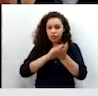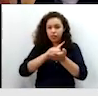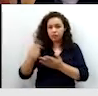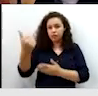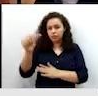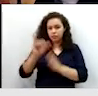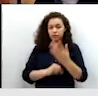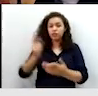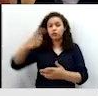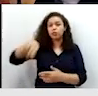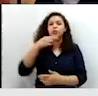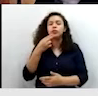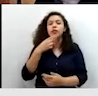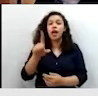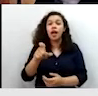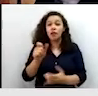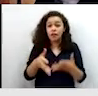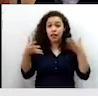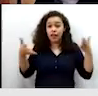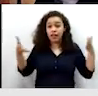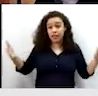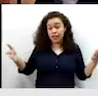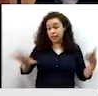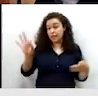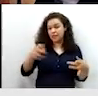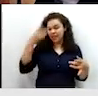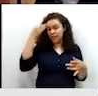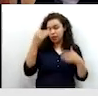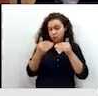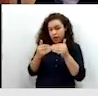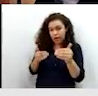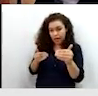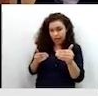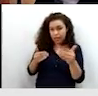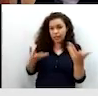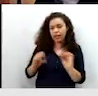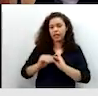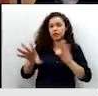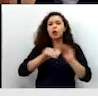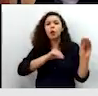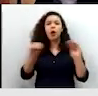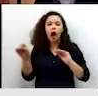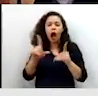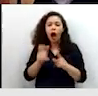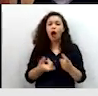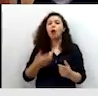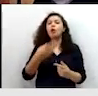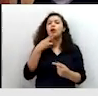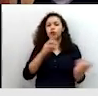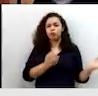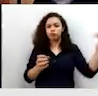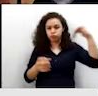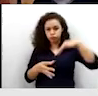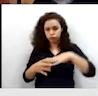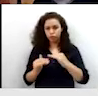utilizar grandes cantidades de agua, entonces el tiempo puede ser un poquito menor, sobre todo por la gran movilización de agua que se están presentando. Y